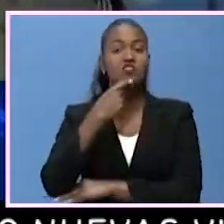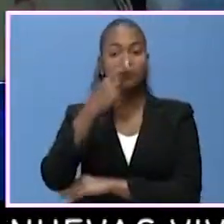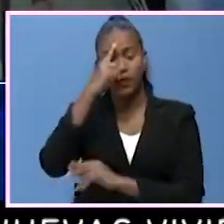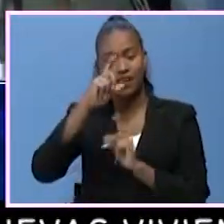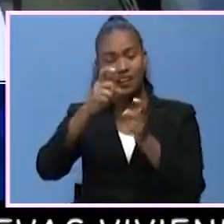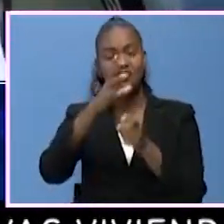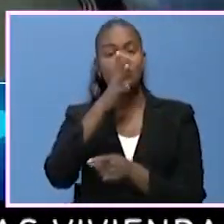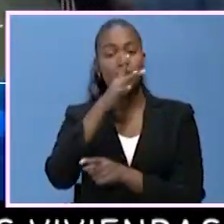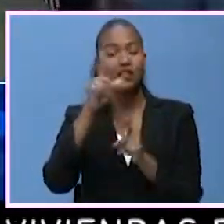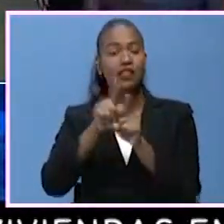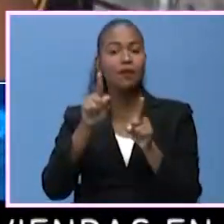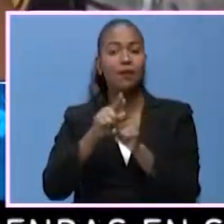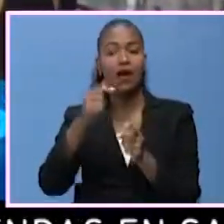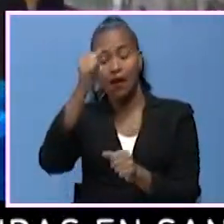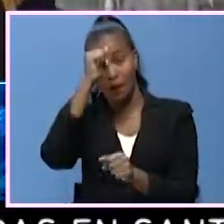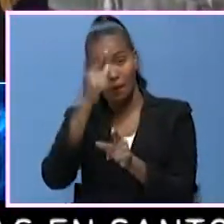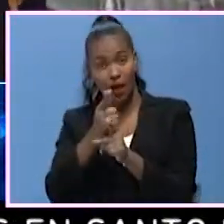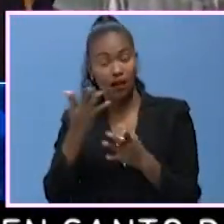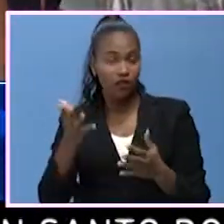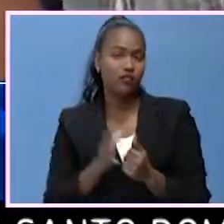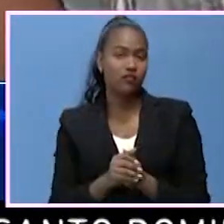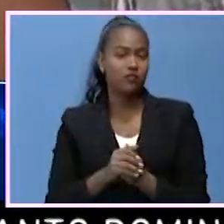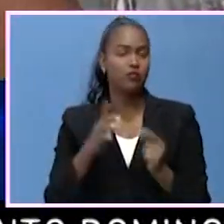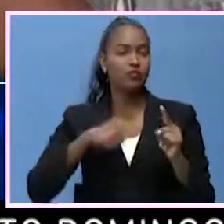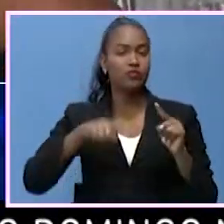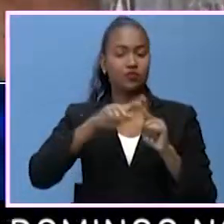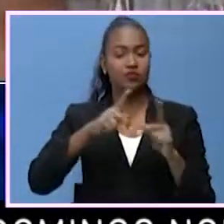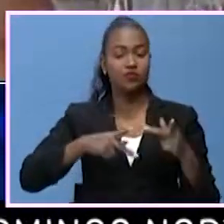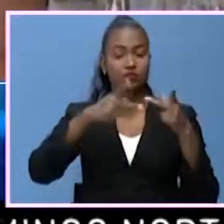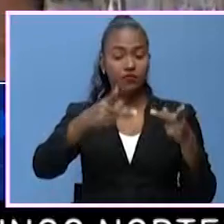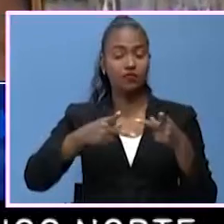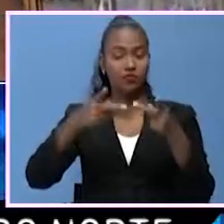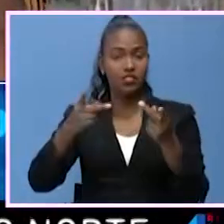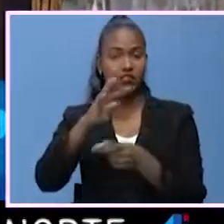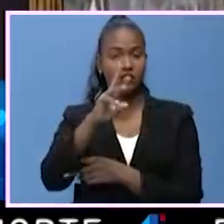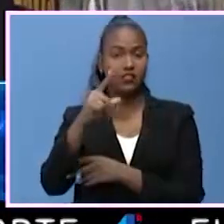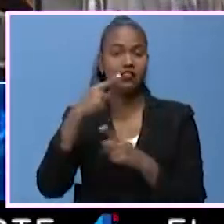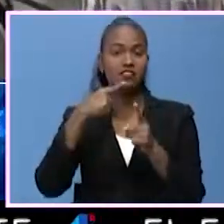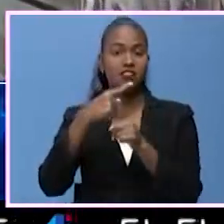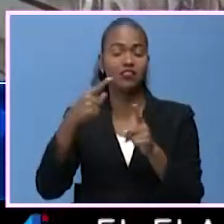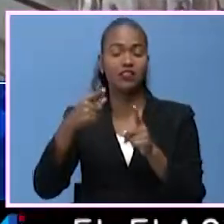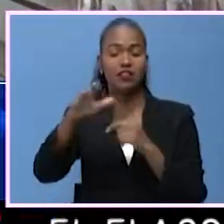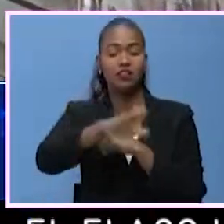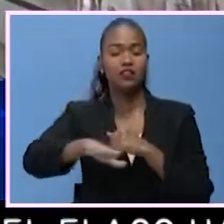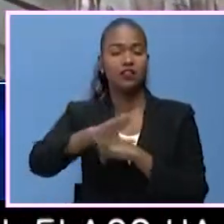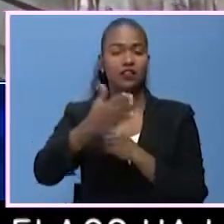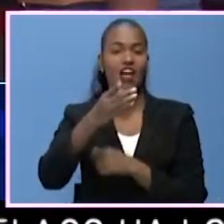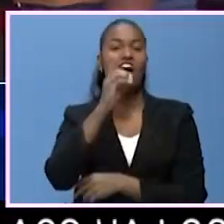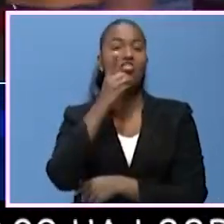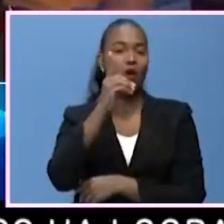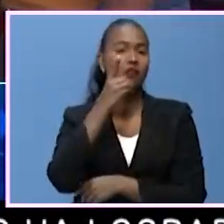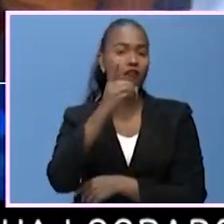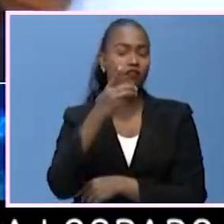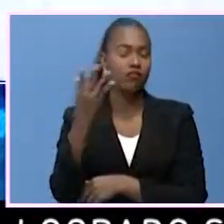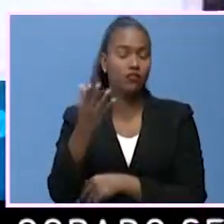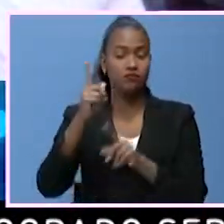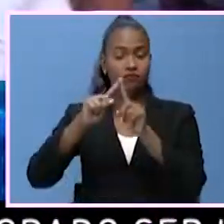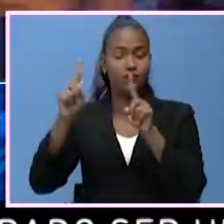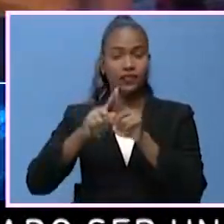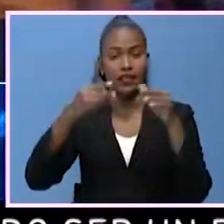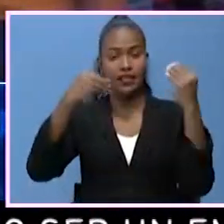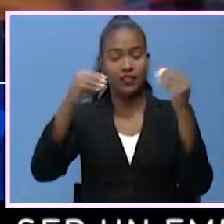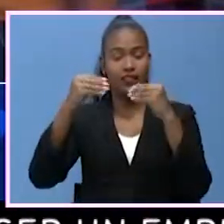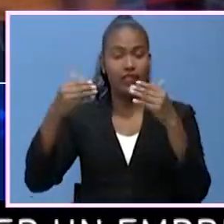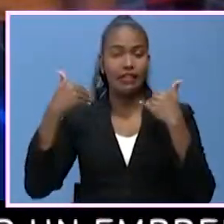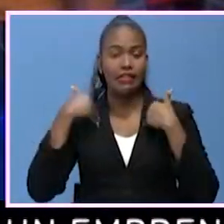una persona también como hermano. Durante un recorrido de 4RD Noticias por la emblemática arteria comercial de la Duarte, diversos